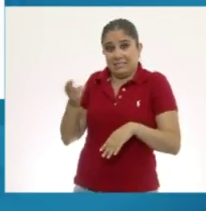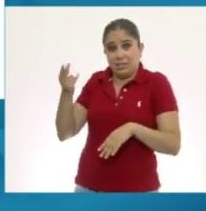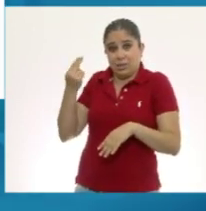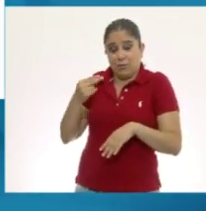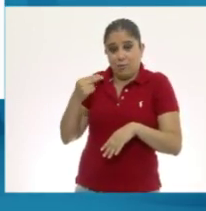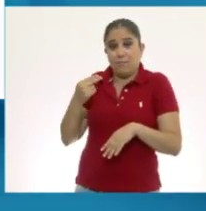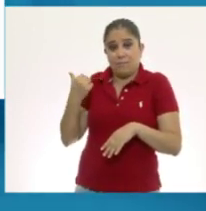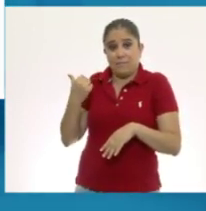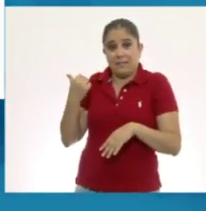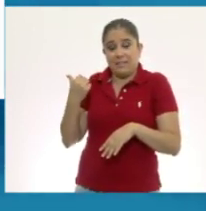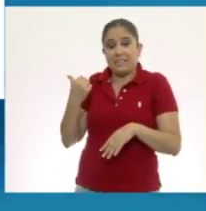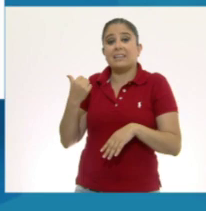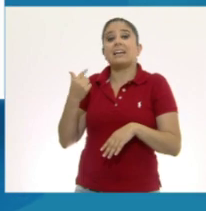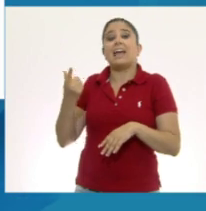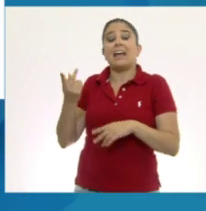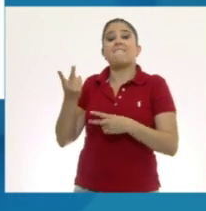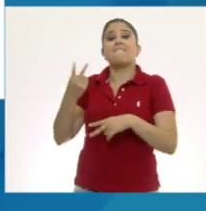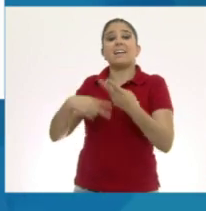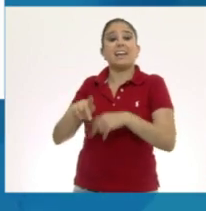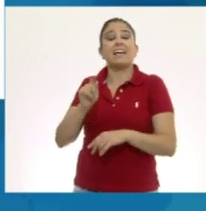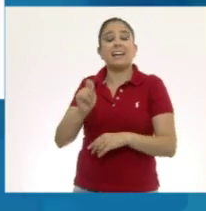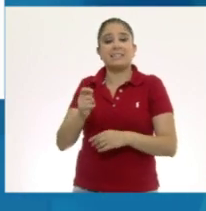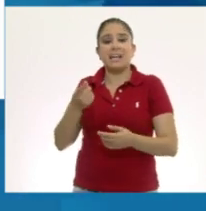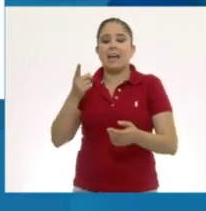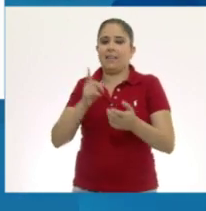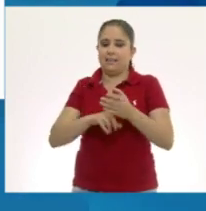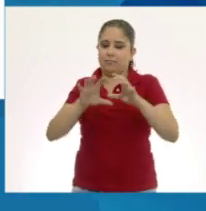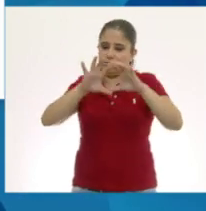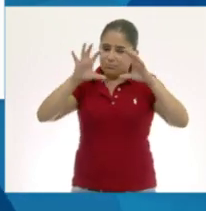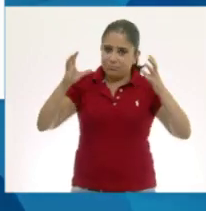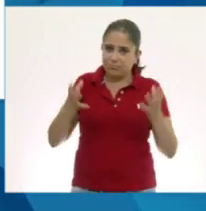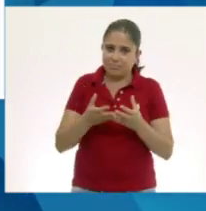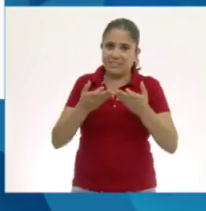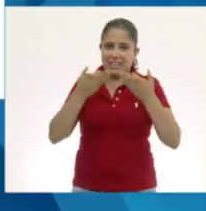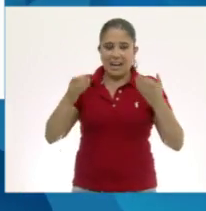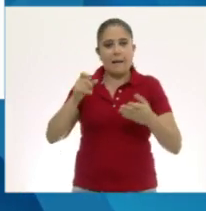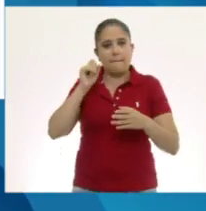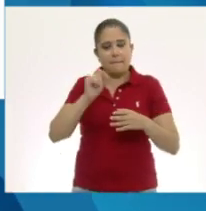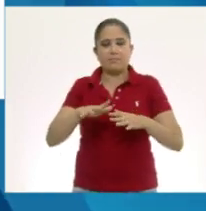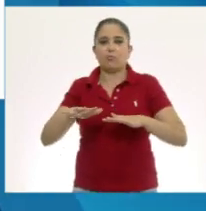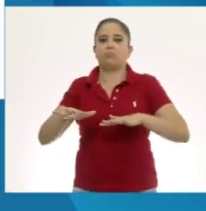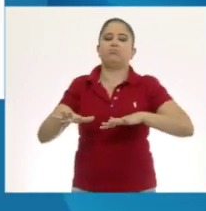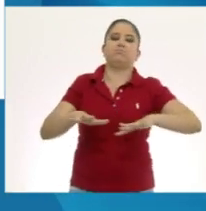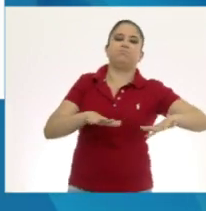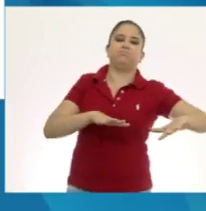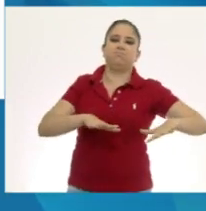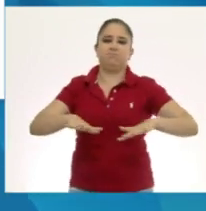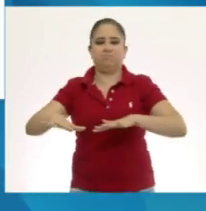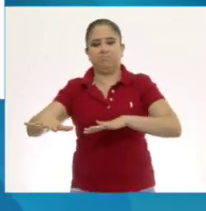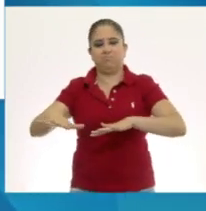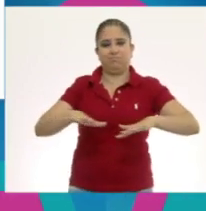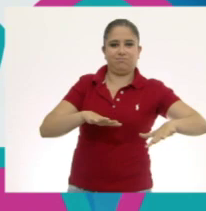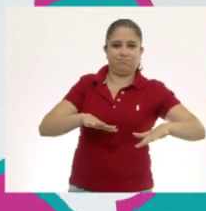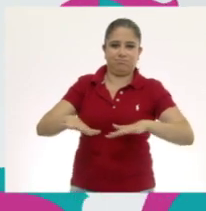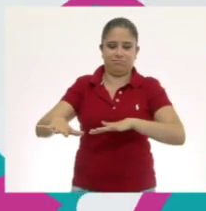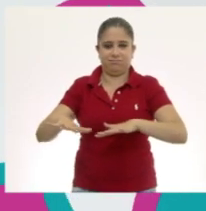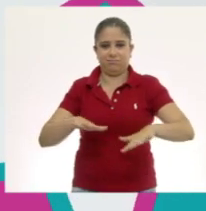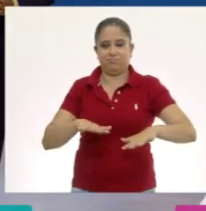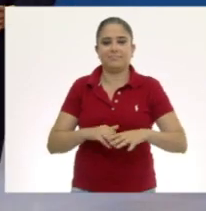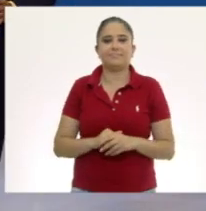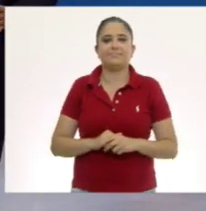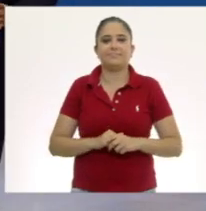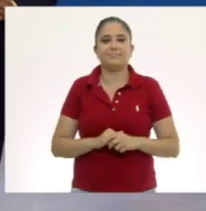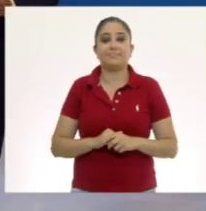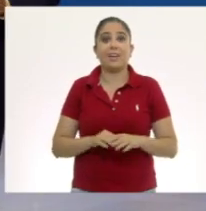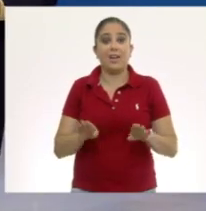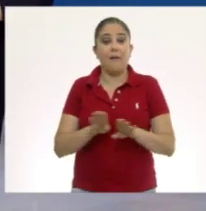pues ocasionan que en la superficie terrestre haya algún tipo de sismicidad o de movimiento.